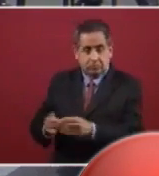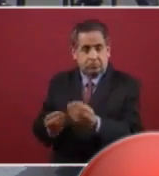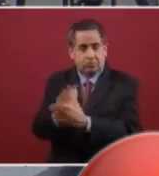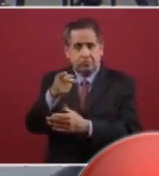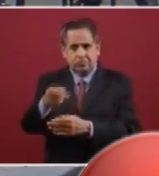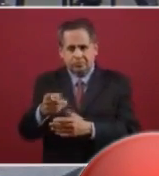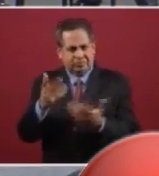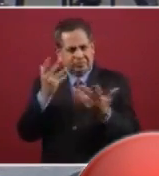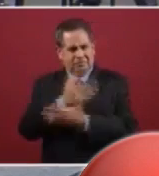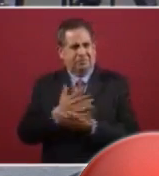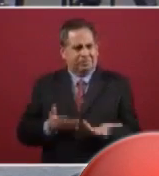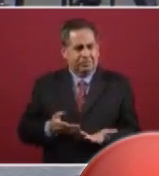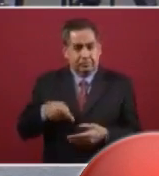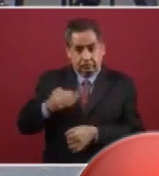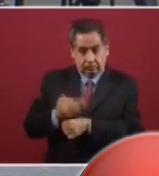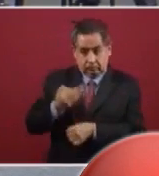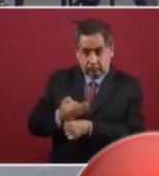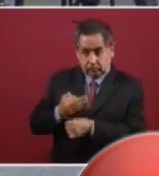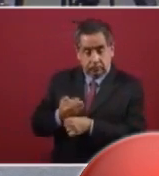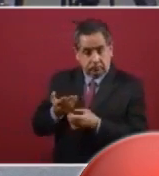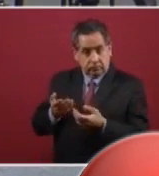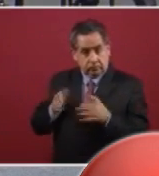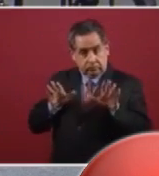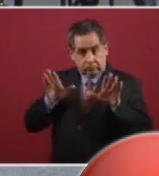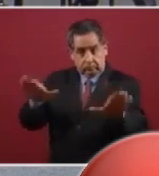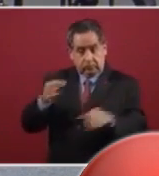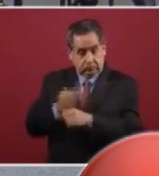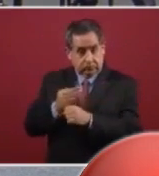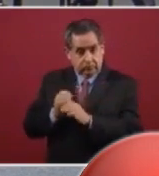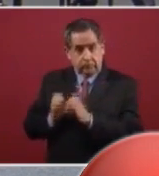Y en el actual aeropuerto,